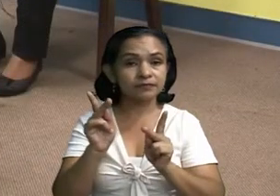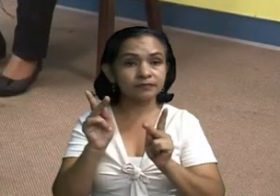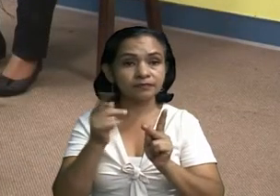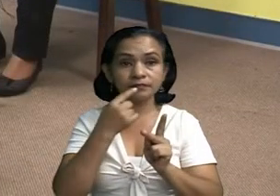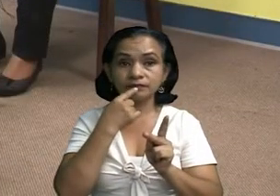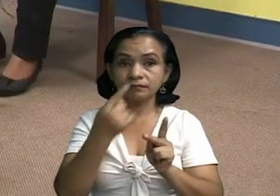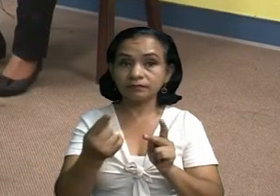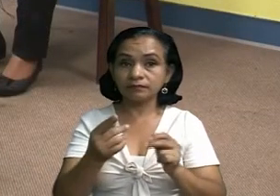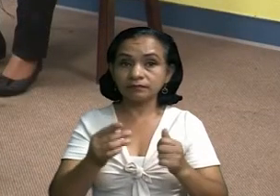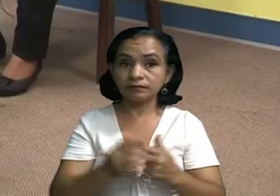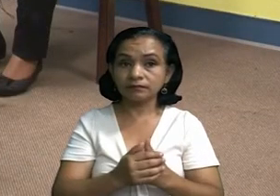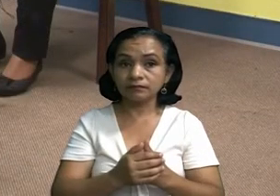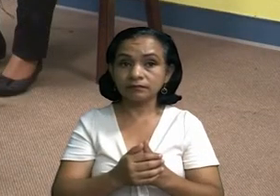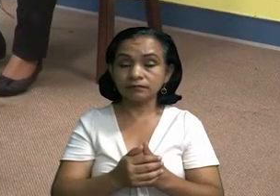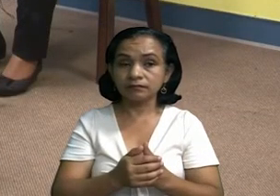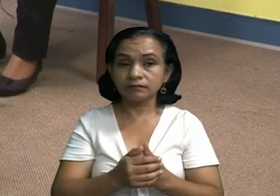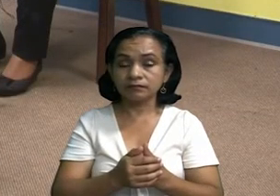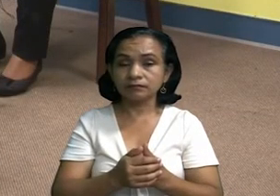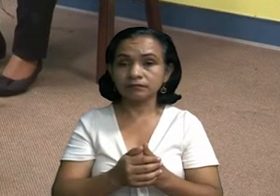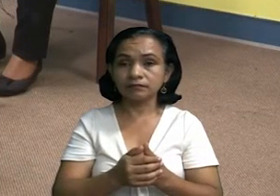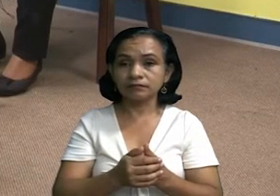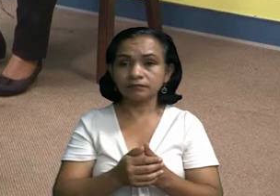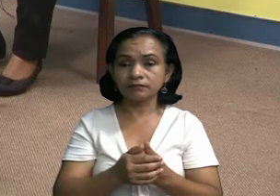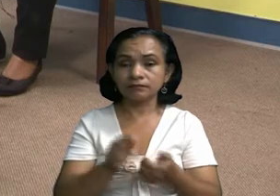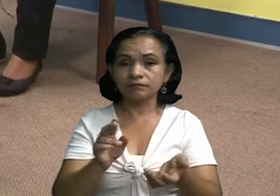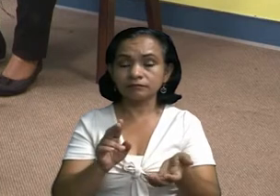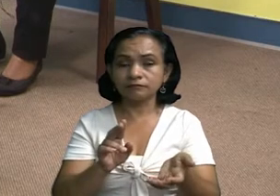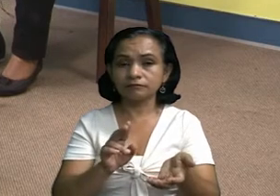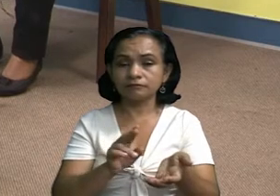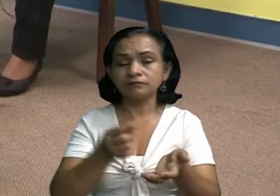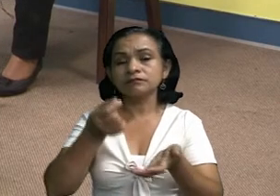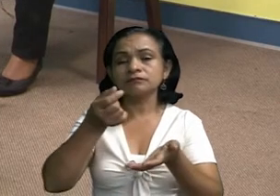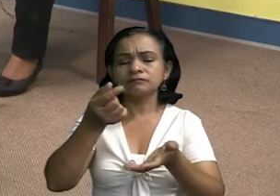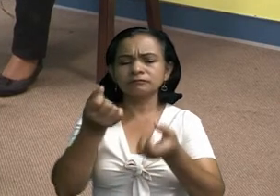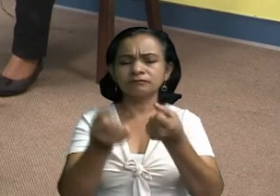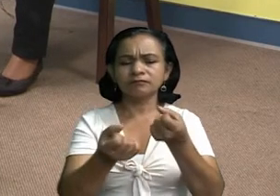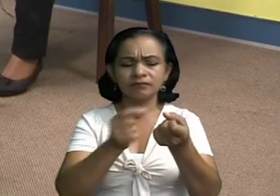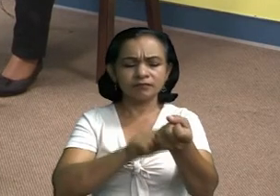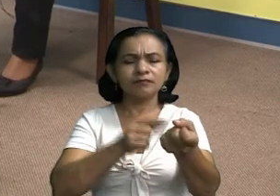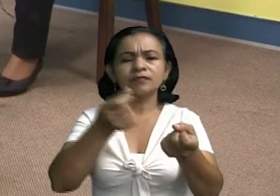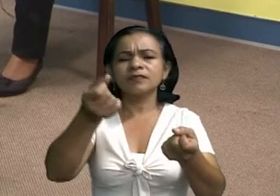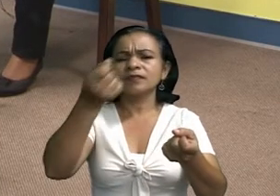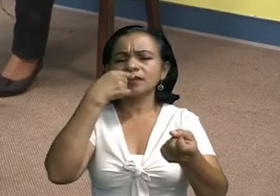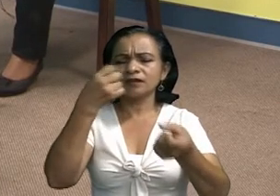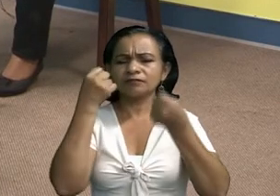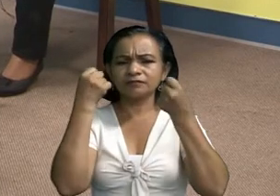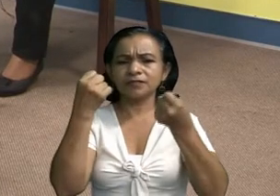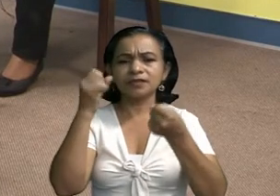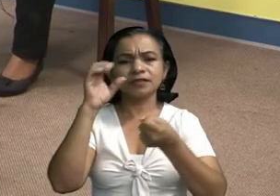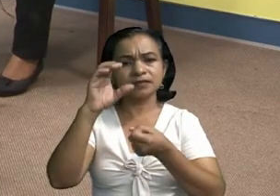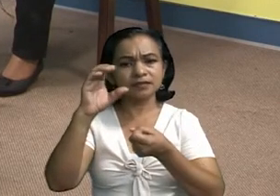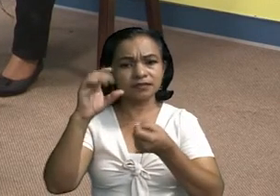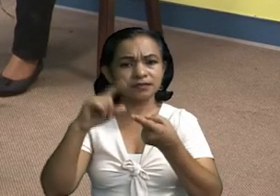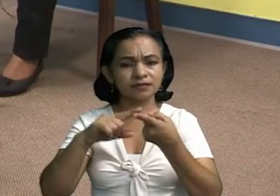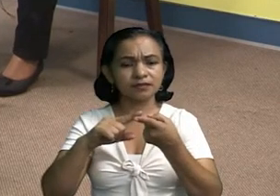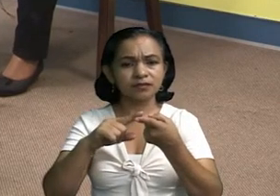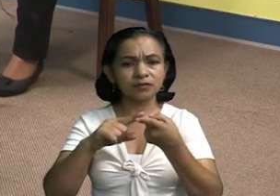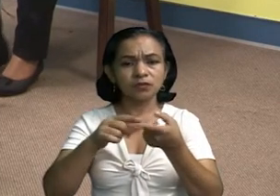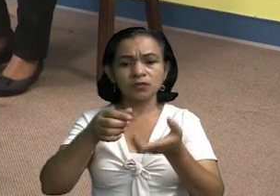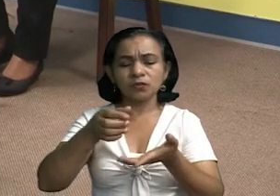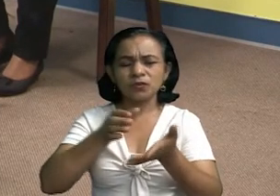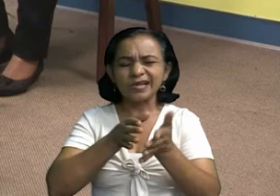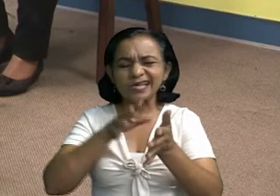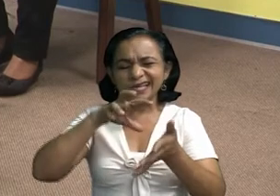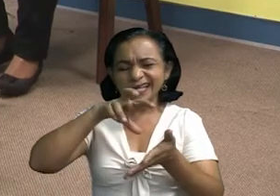recomienda tomar mucho vitamina C, por ejemplo, en este caso de las infecciones respiratorias, tomarse un juguito de